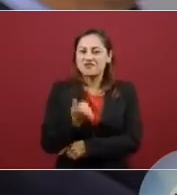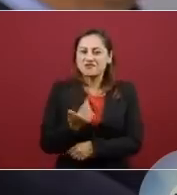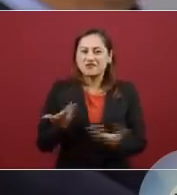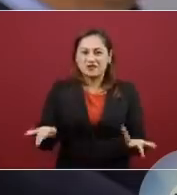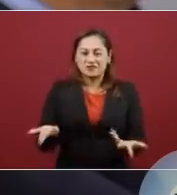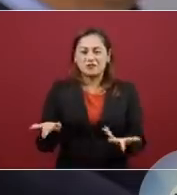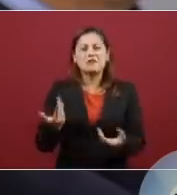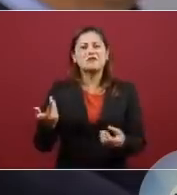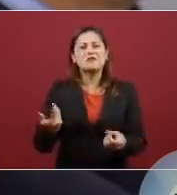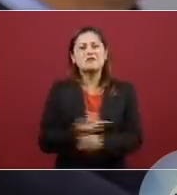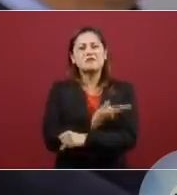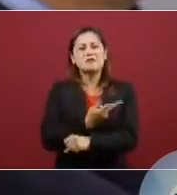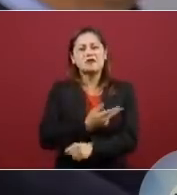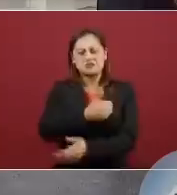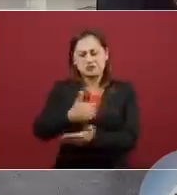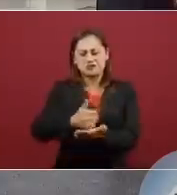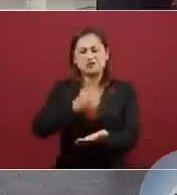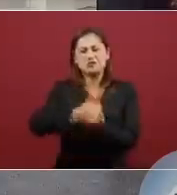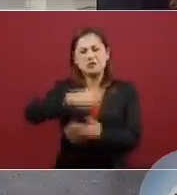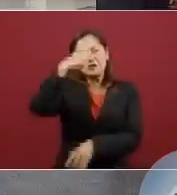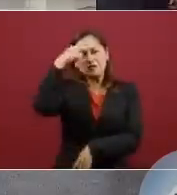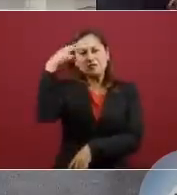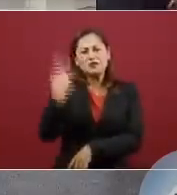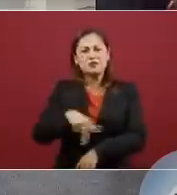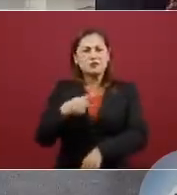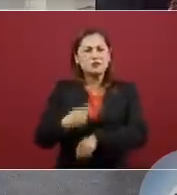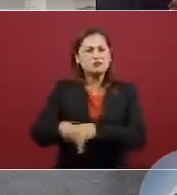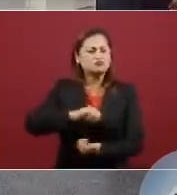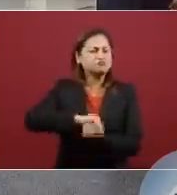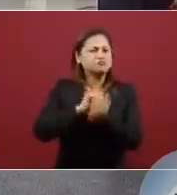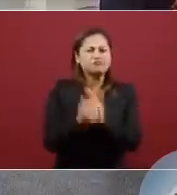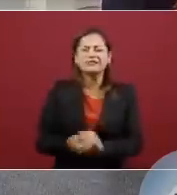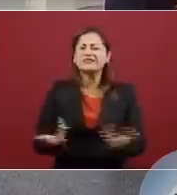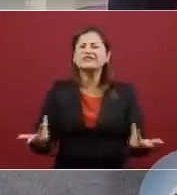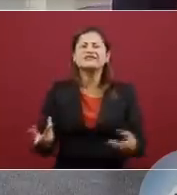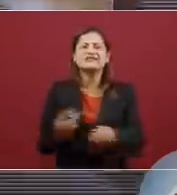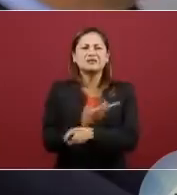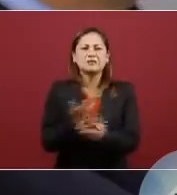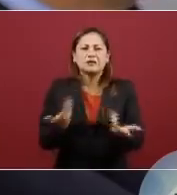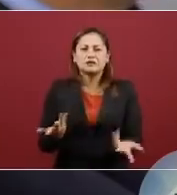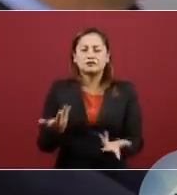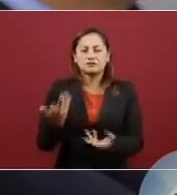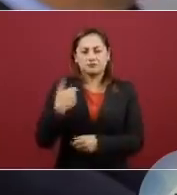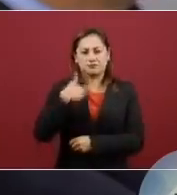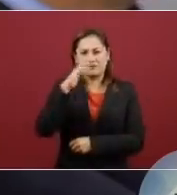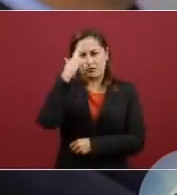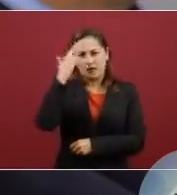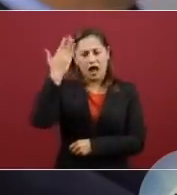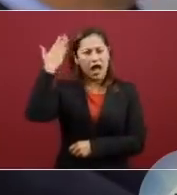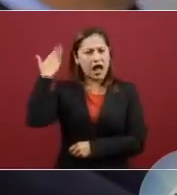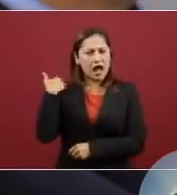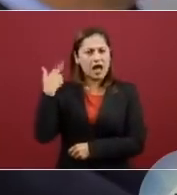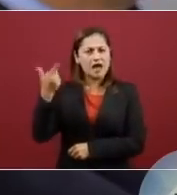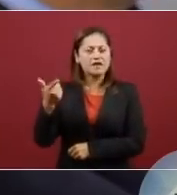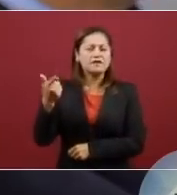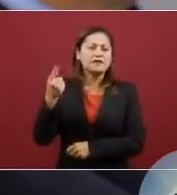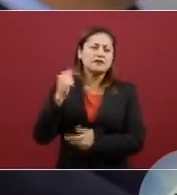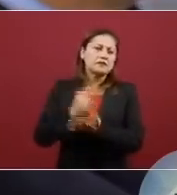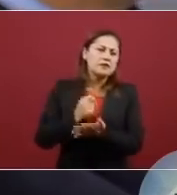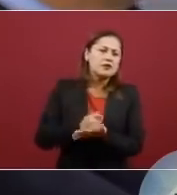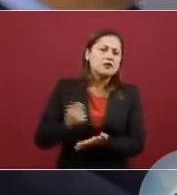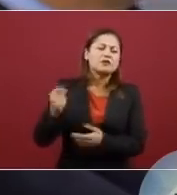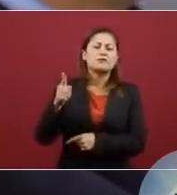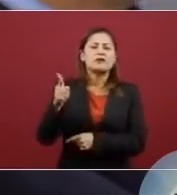en uno de los lugares más peligrosos para ejercer el periodismo? Antes escuchábamos Tamaulipas, ¿no? El propio Nuevo